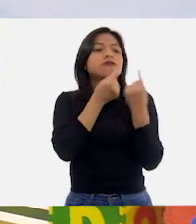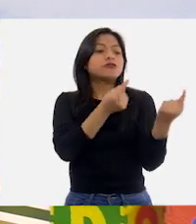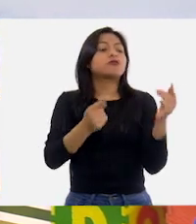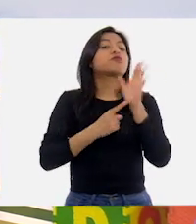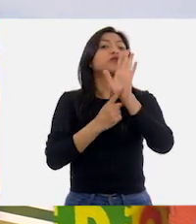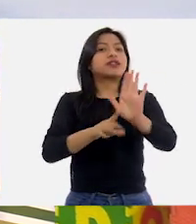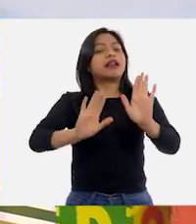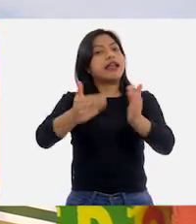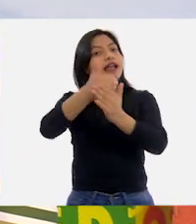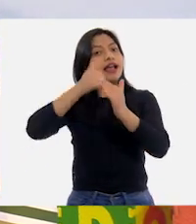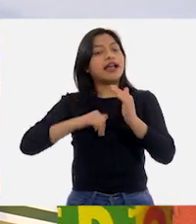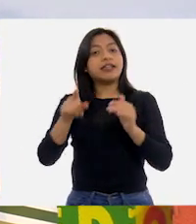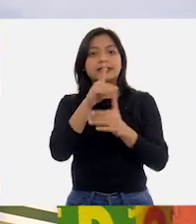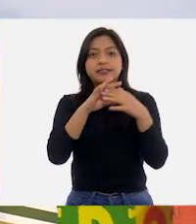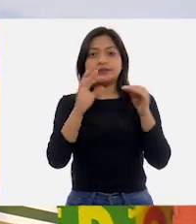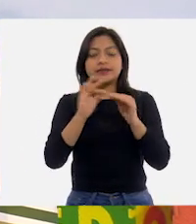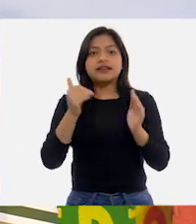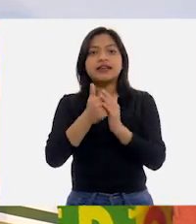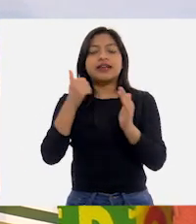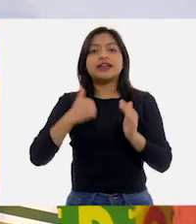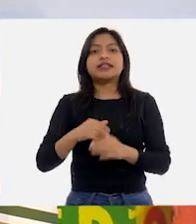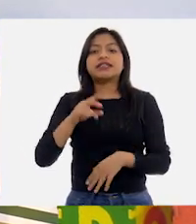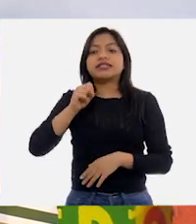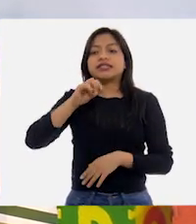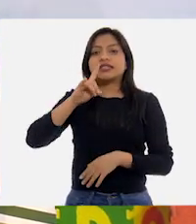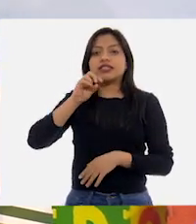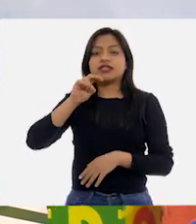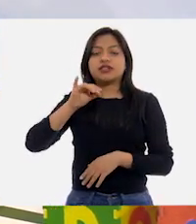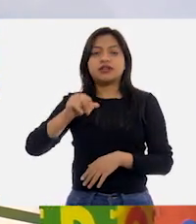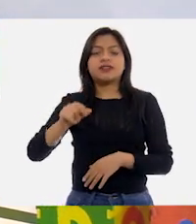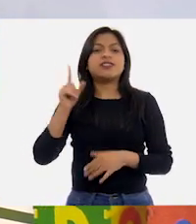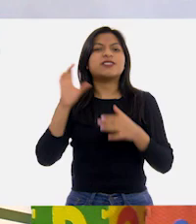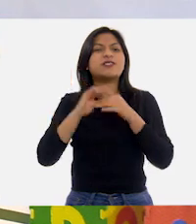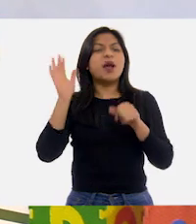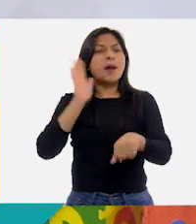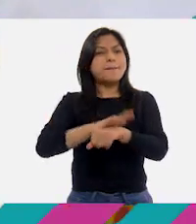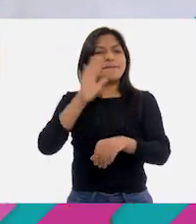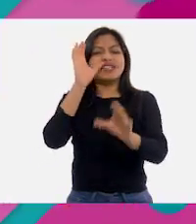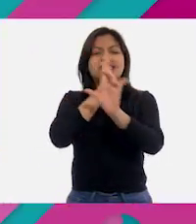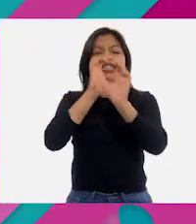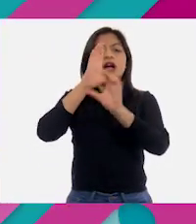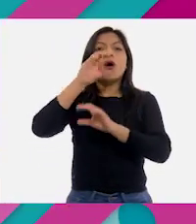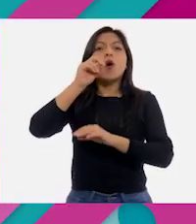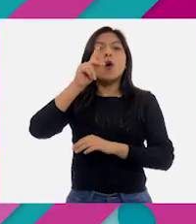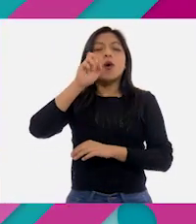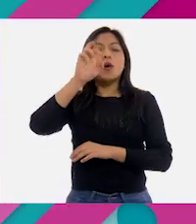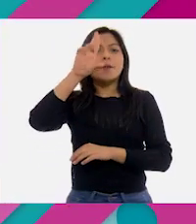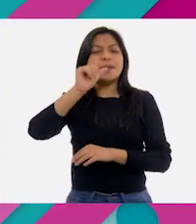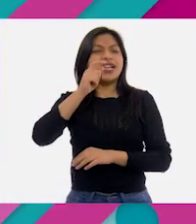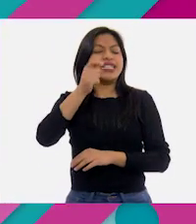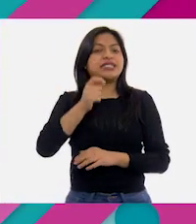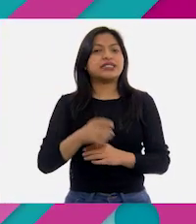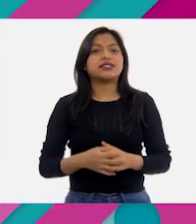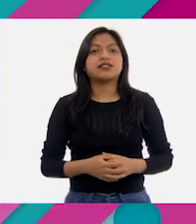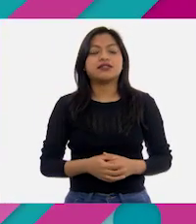materia, ¿qué te parece si vamos a ver a Cigoña, que nos va a explicar un poquito más de qué es la ópera? A ver, vamos a